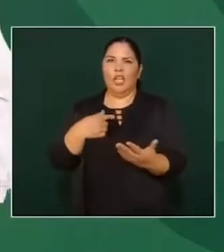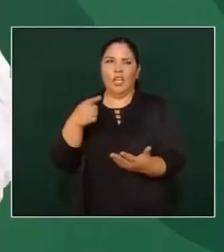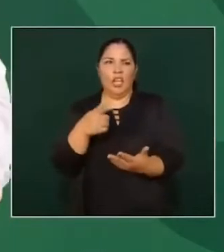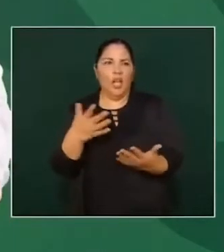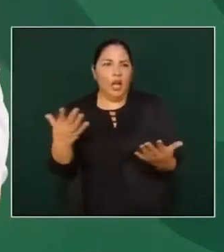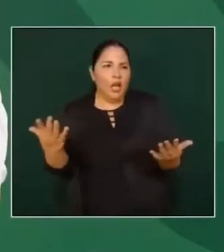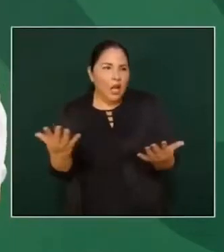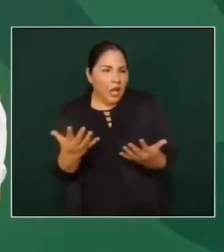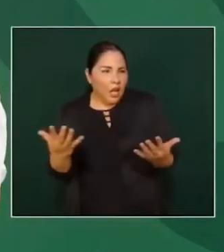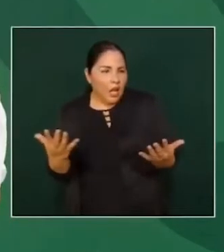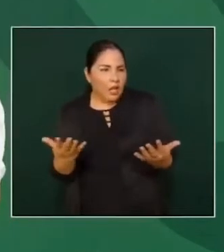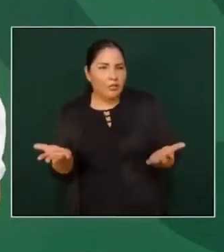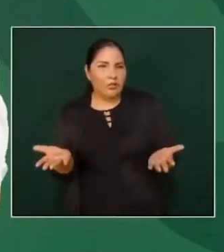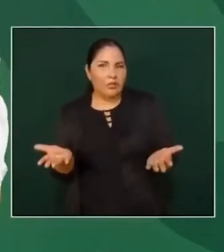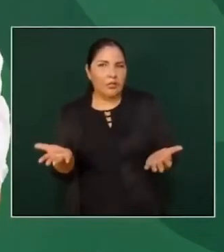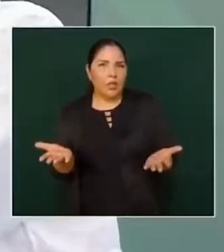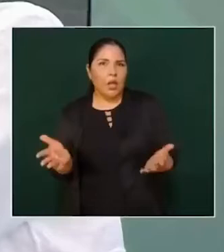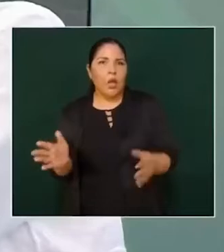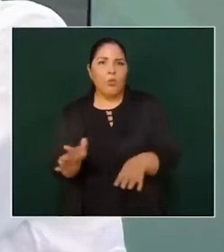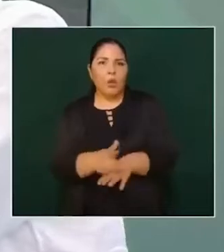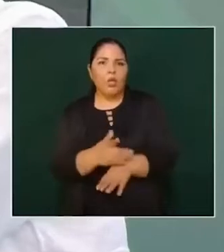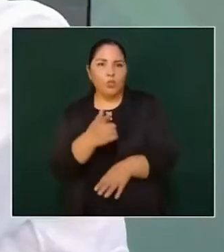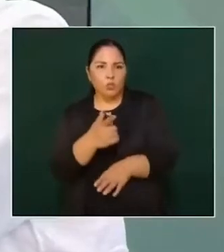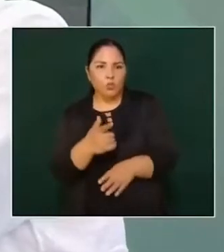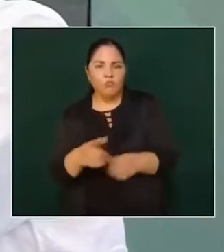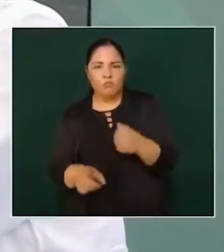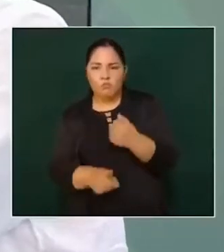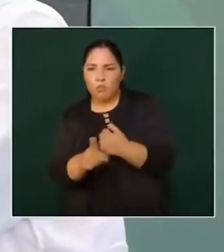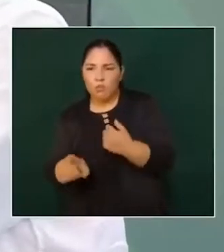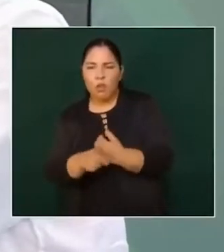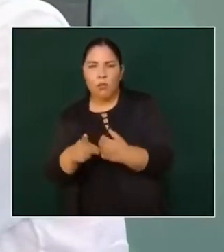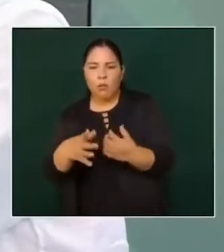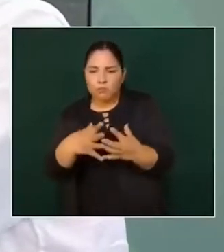haciendo? ¿por qué no resuelves el problema?